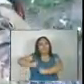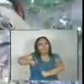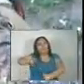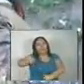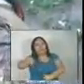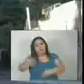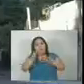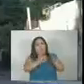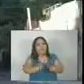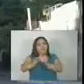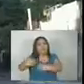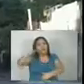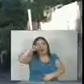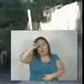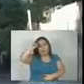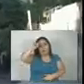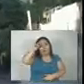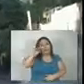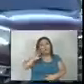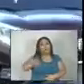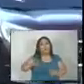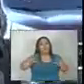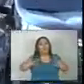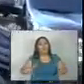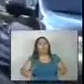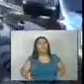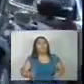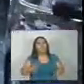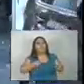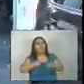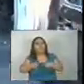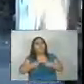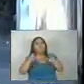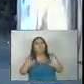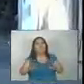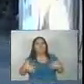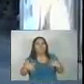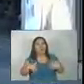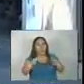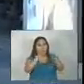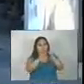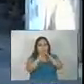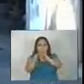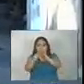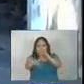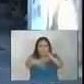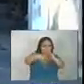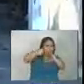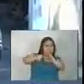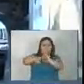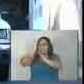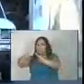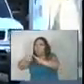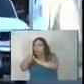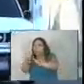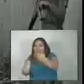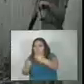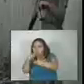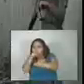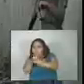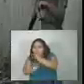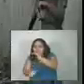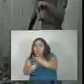parte de la fase 5 del Plan Control Territorial, el cual tiene el objetivo de extraer a miembros de pandillas que están escondidos de la